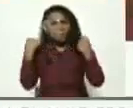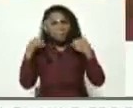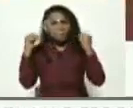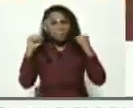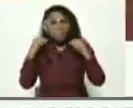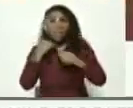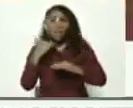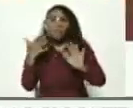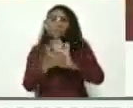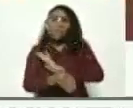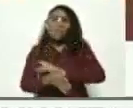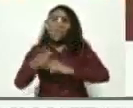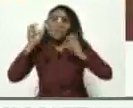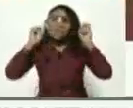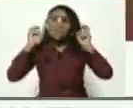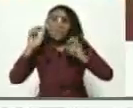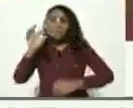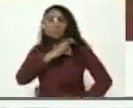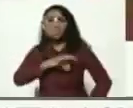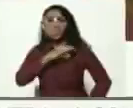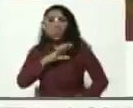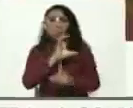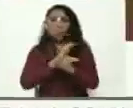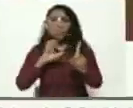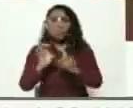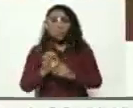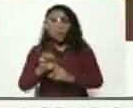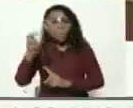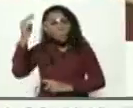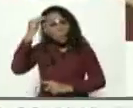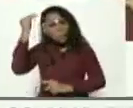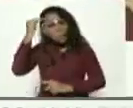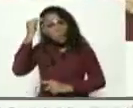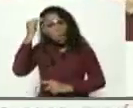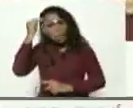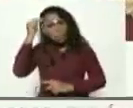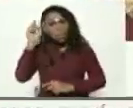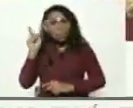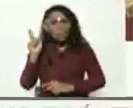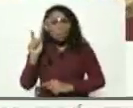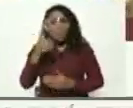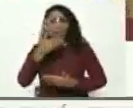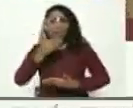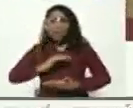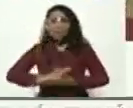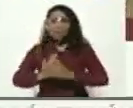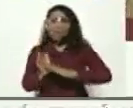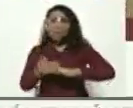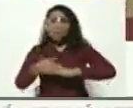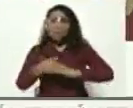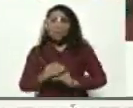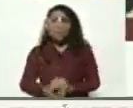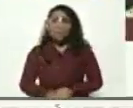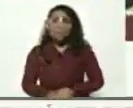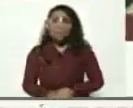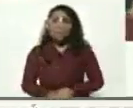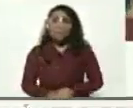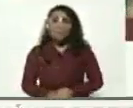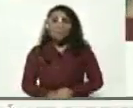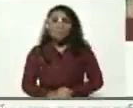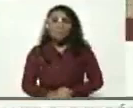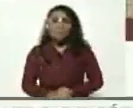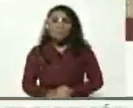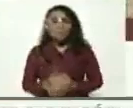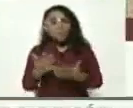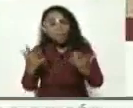algo sobre la condición sociocultural mental del remitente de la Carta de Jamaica. A